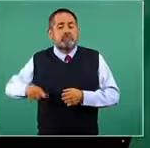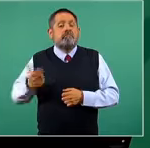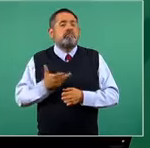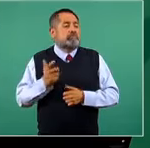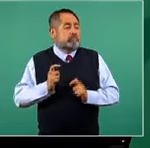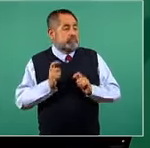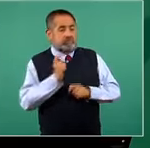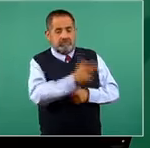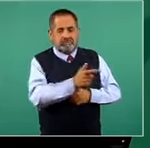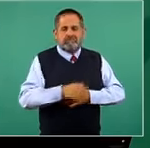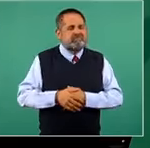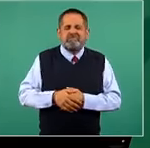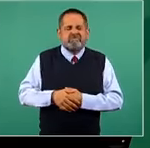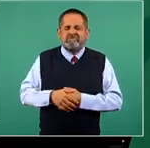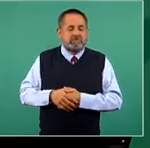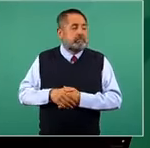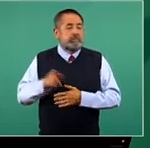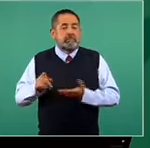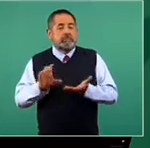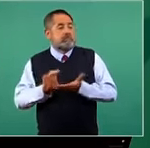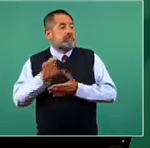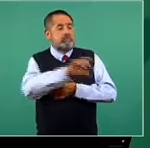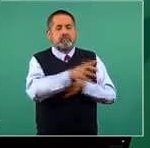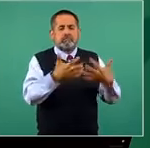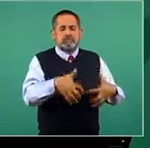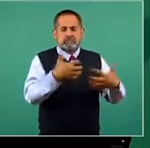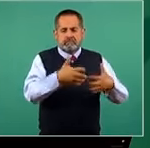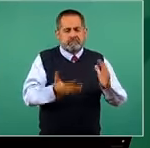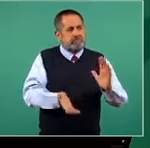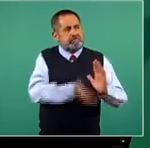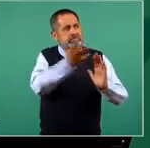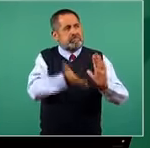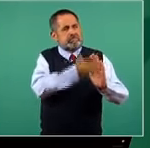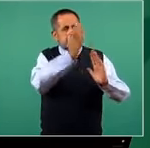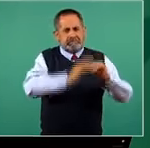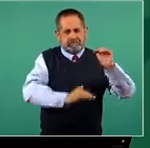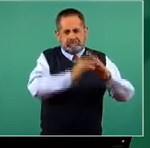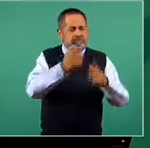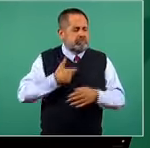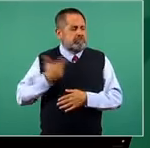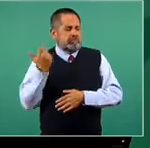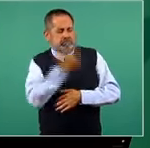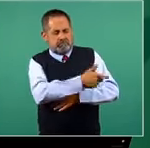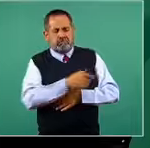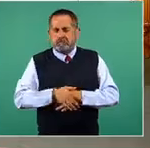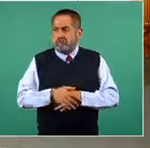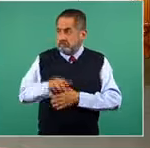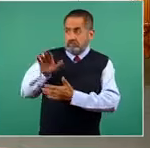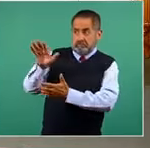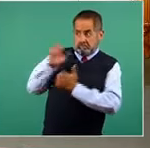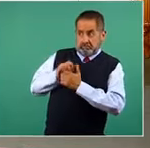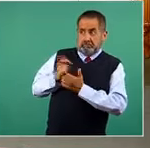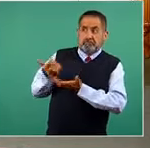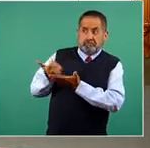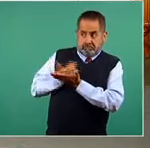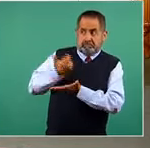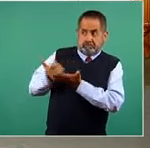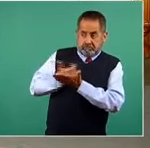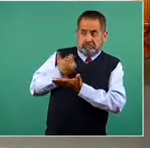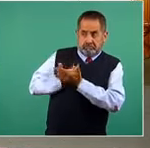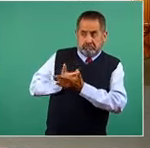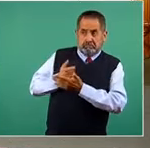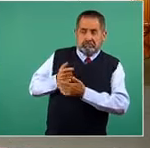contratar compañías de construcción, que se le llamaba servicios integrales. Entonces,